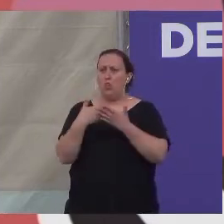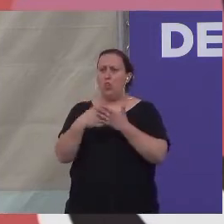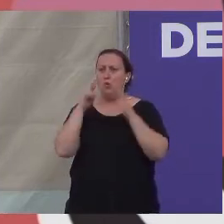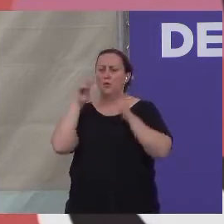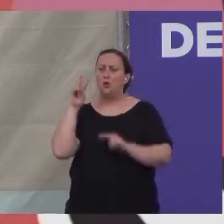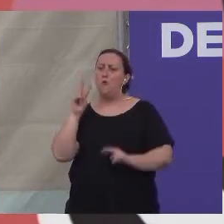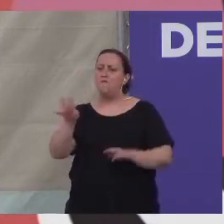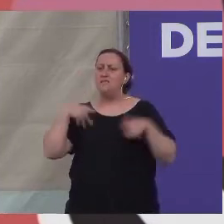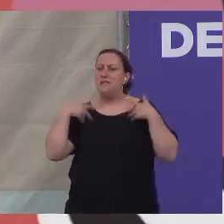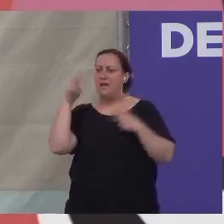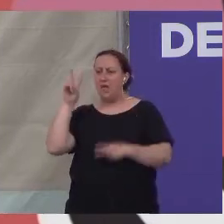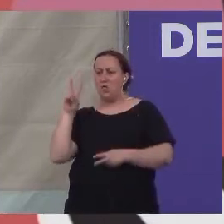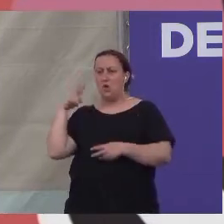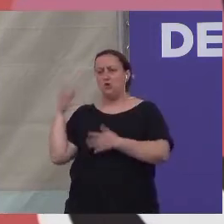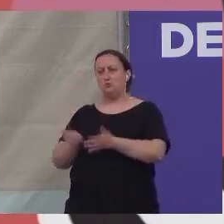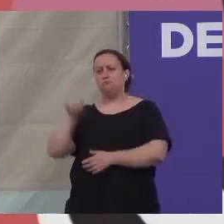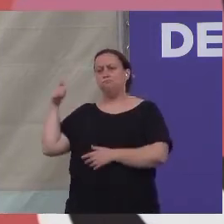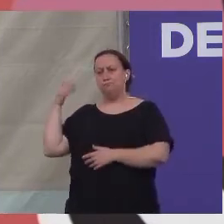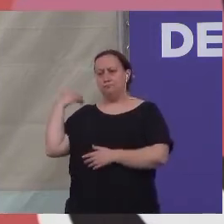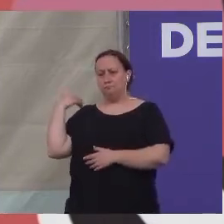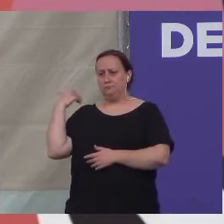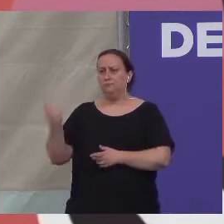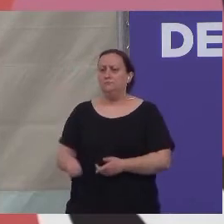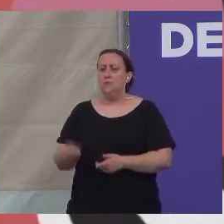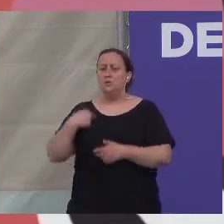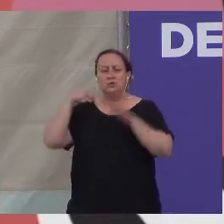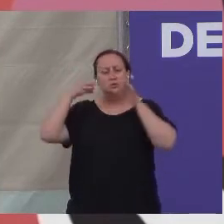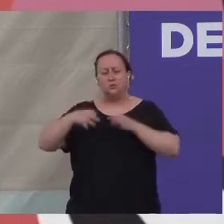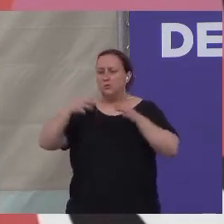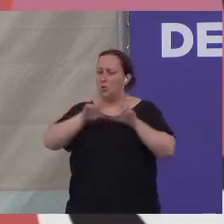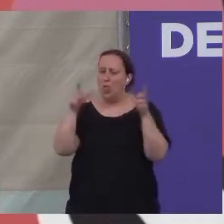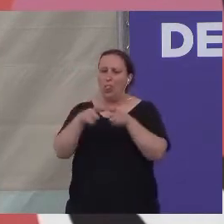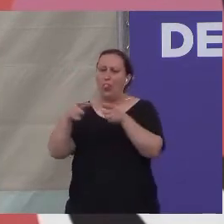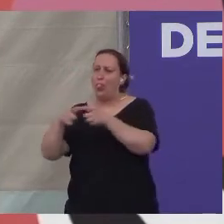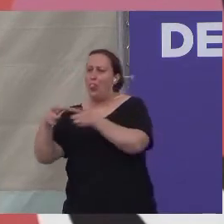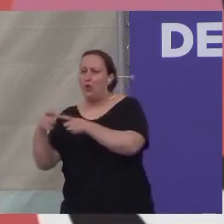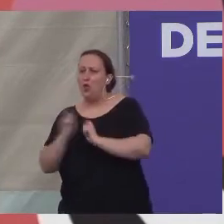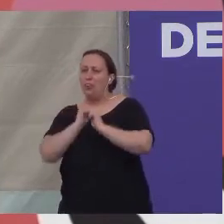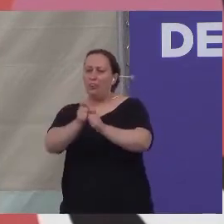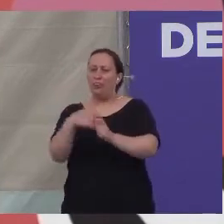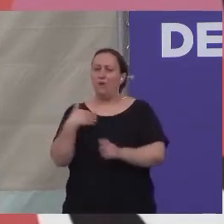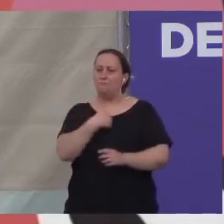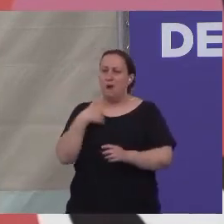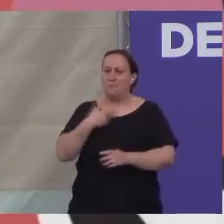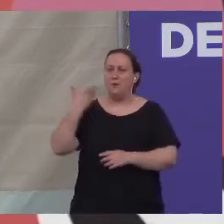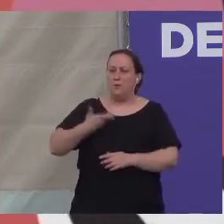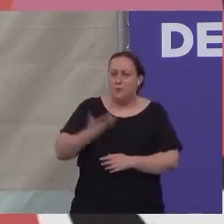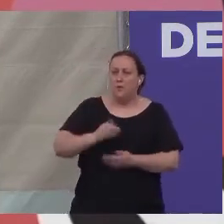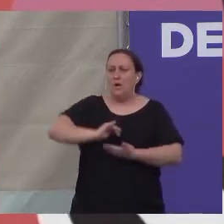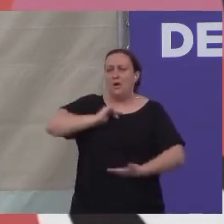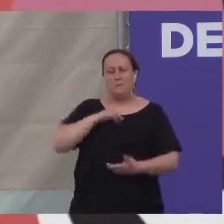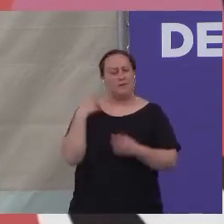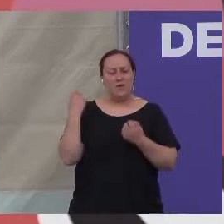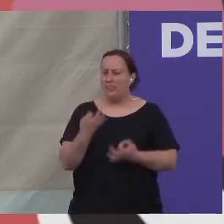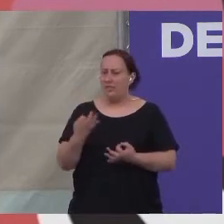en la propuesta que salga de esta Asamblea, estoy convencida de que se les dará a los círculos el papel y la importancia que se merece. No podría ser de